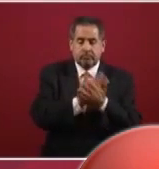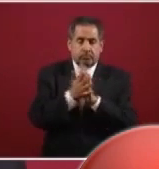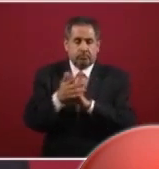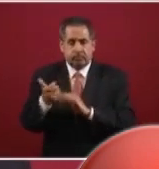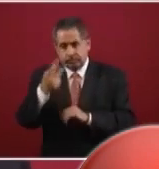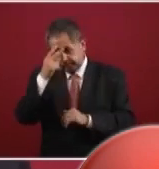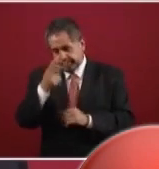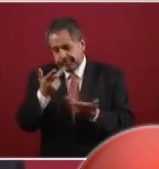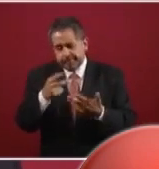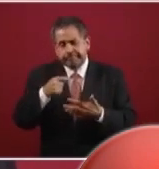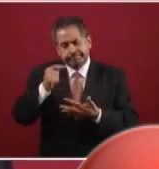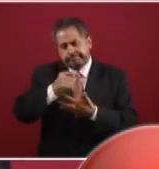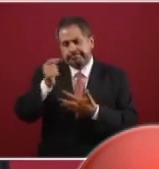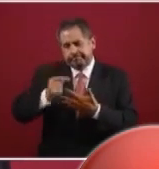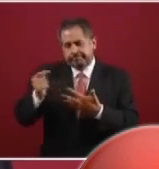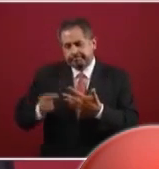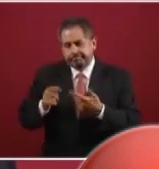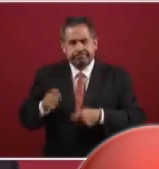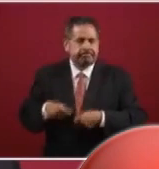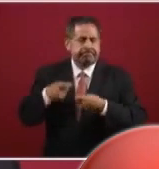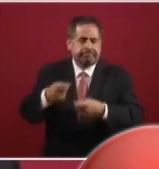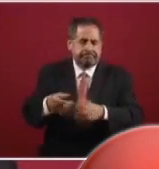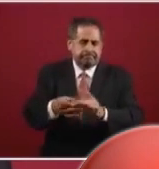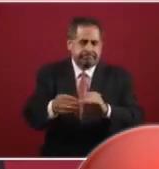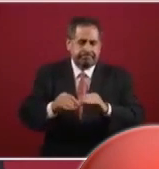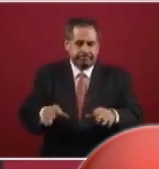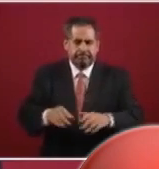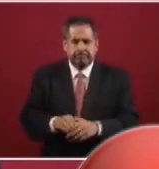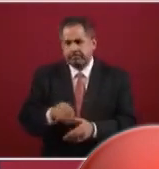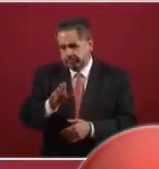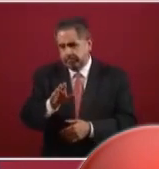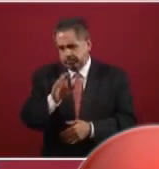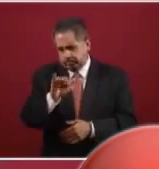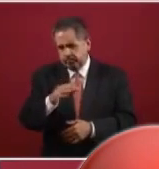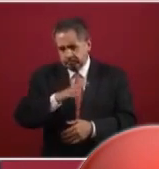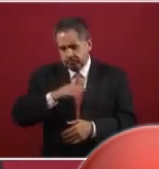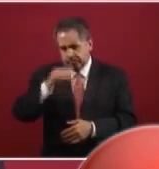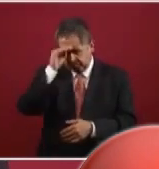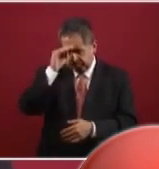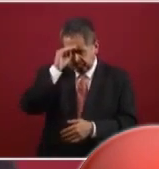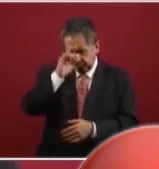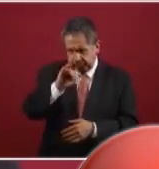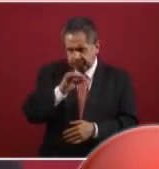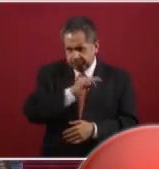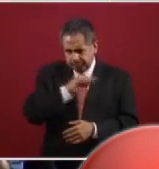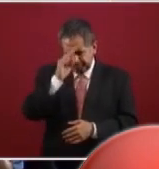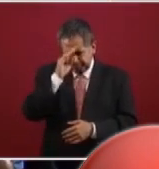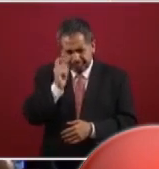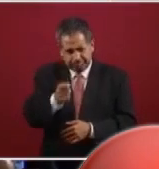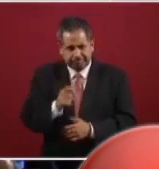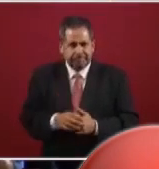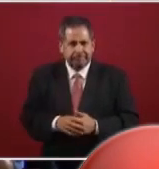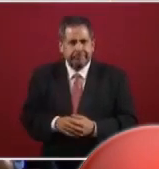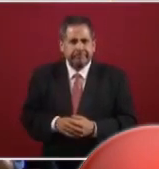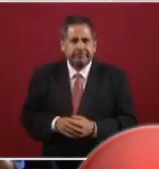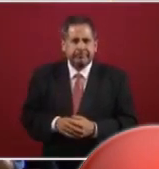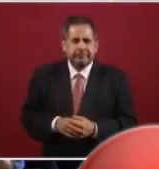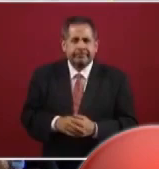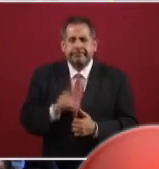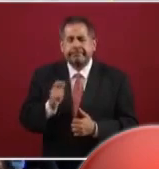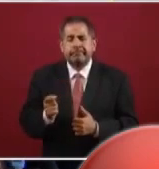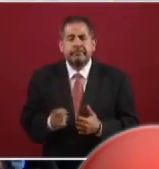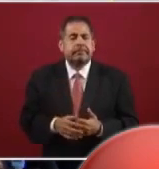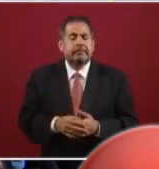en fin, en todos los indicadores. Pero sí lo estamos considerando. Es